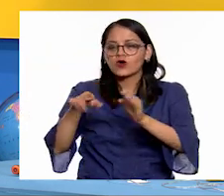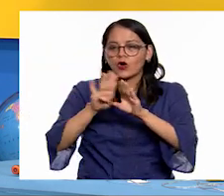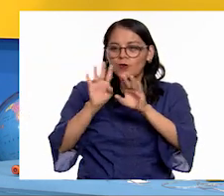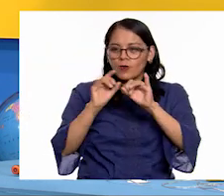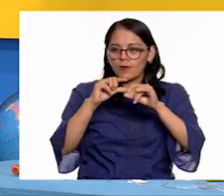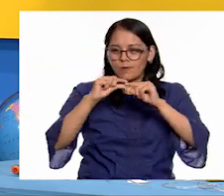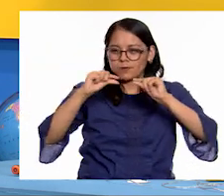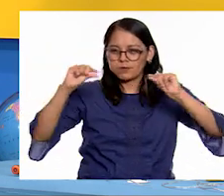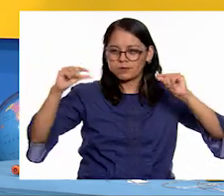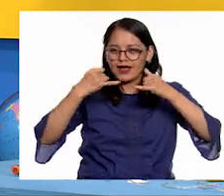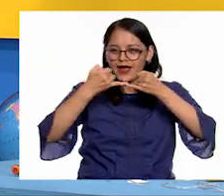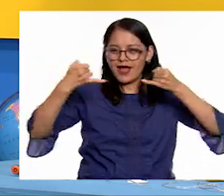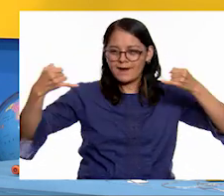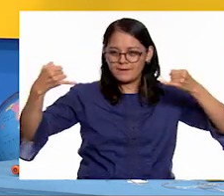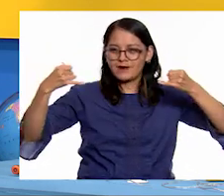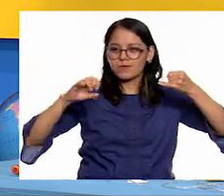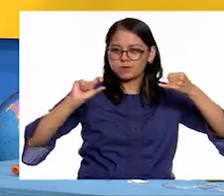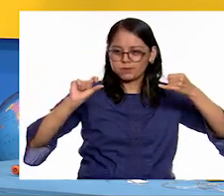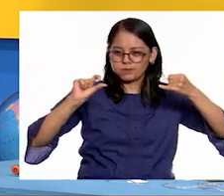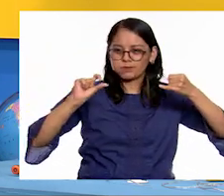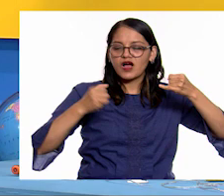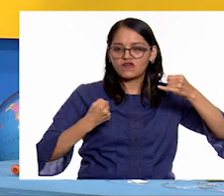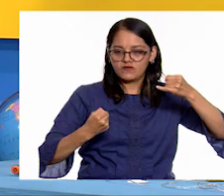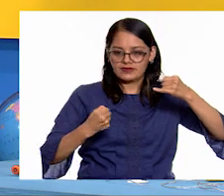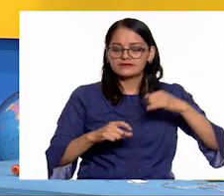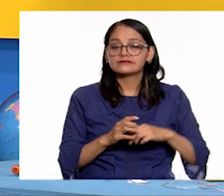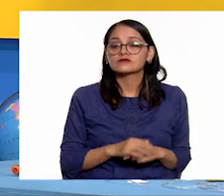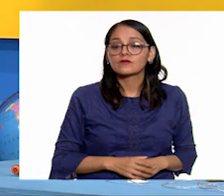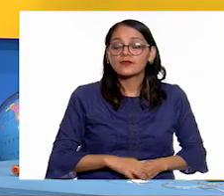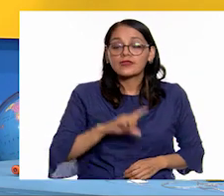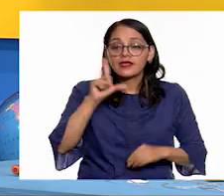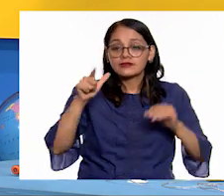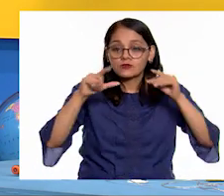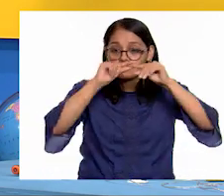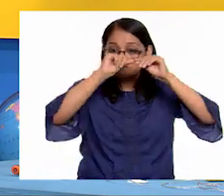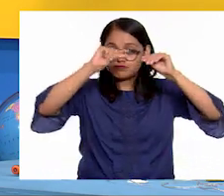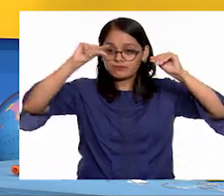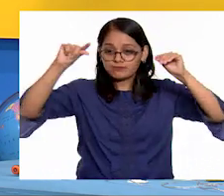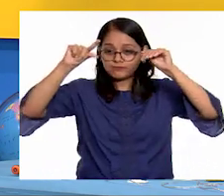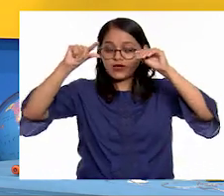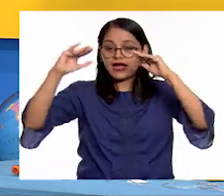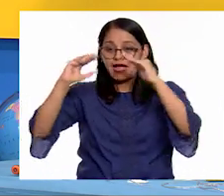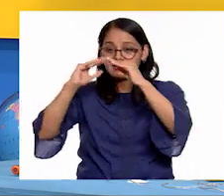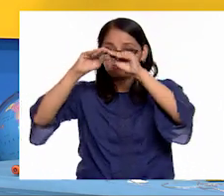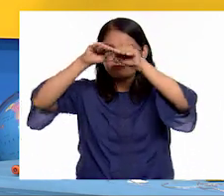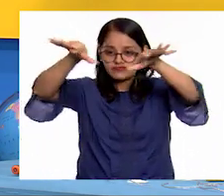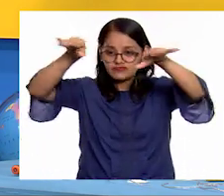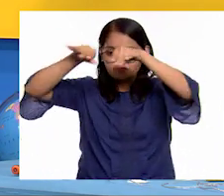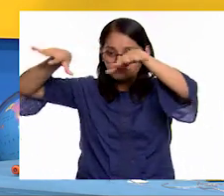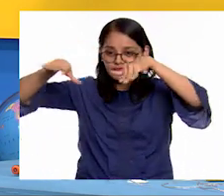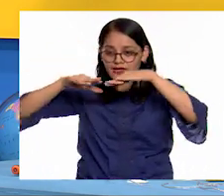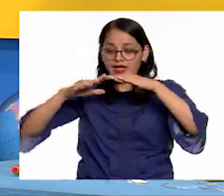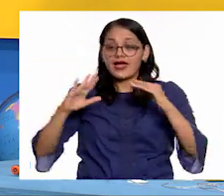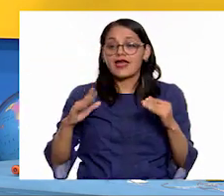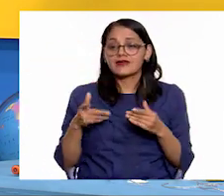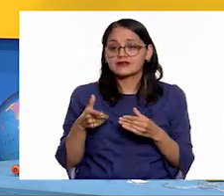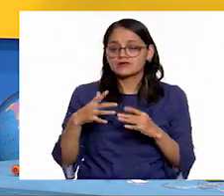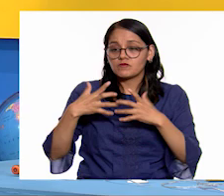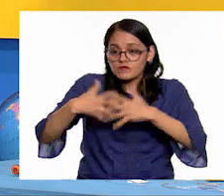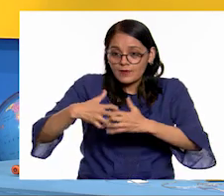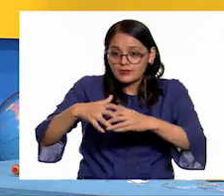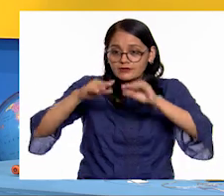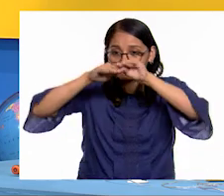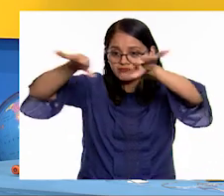gruesos cables de alta potencia. Luego se distribuye a las casas, a la industria, a comercios, en estaciones